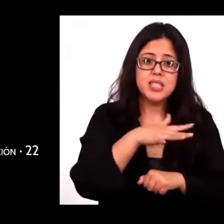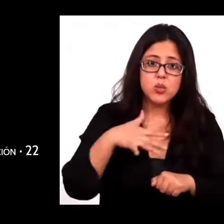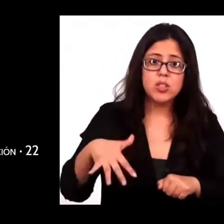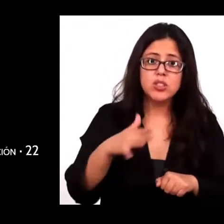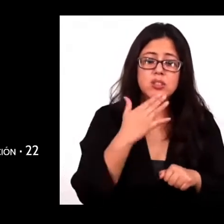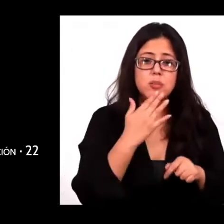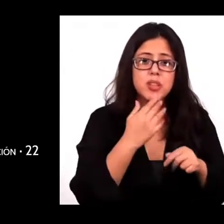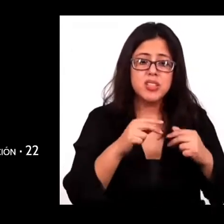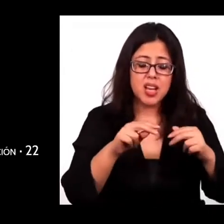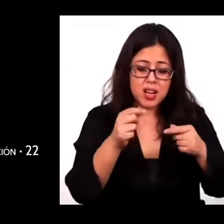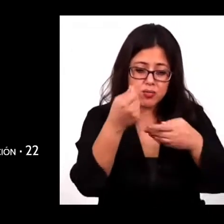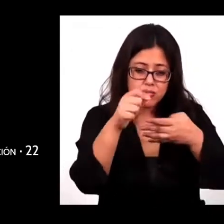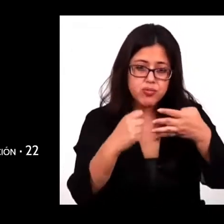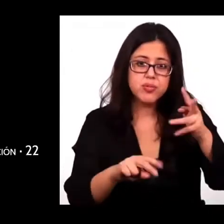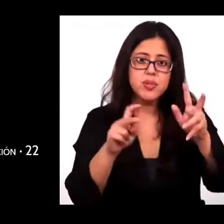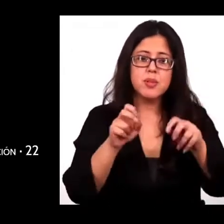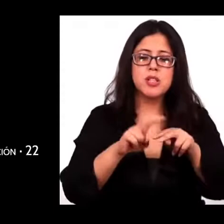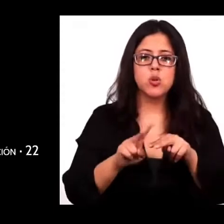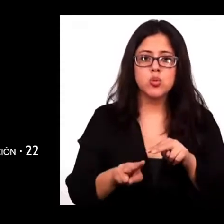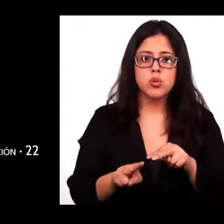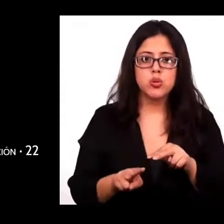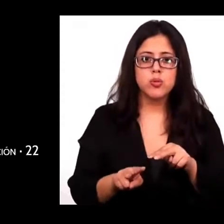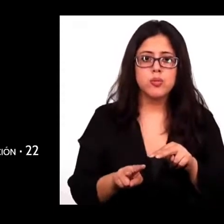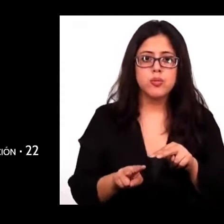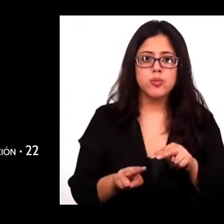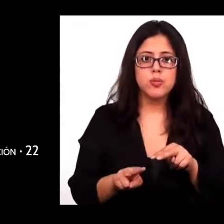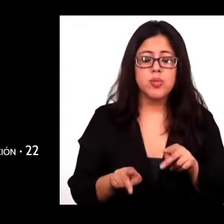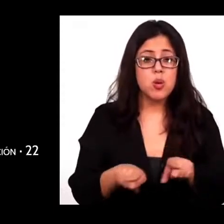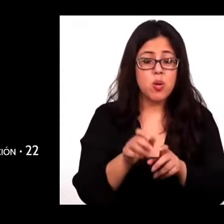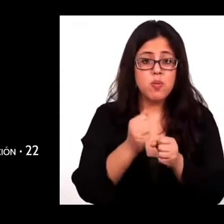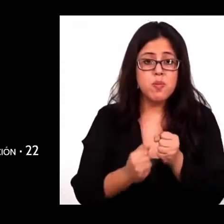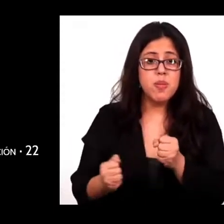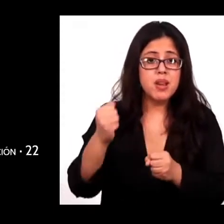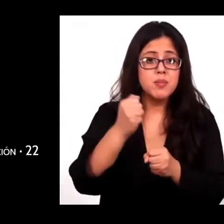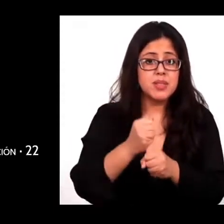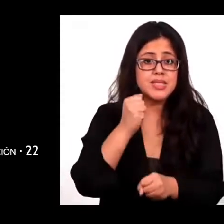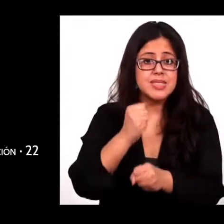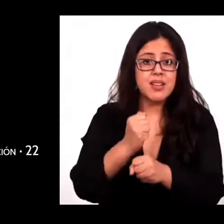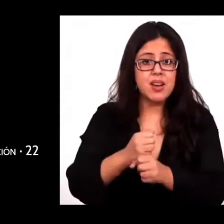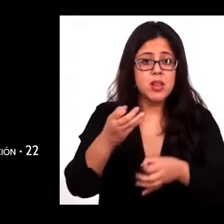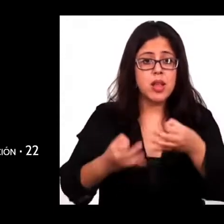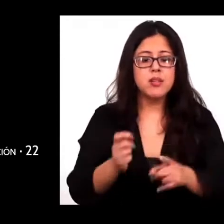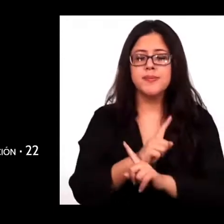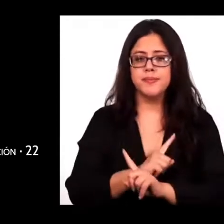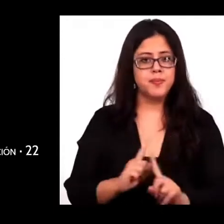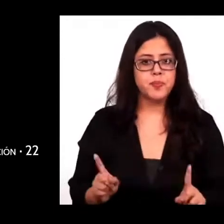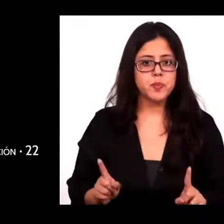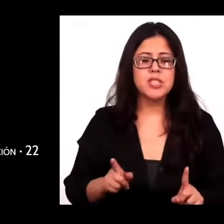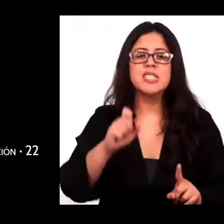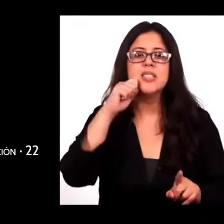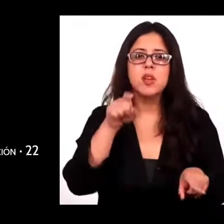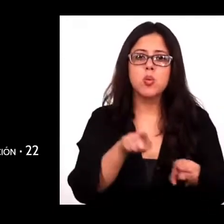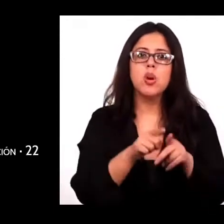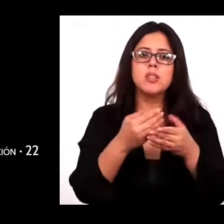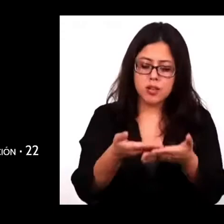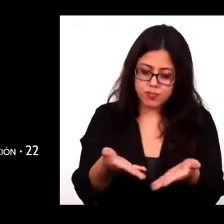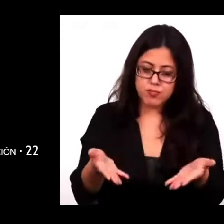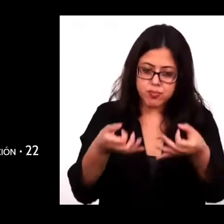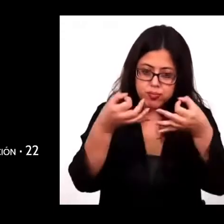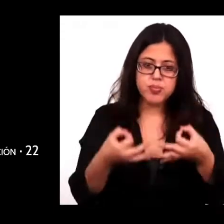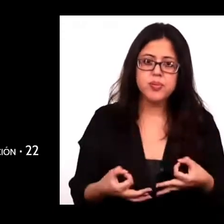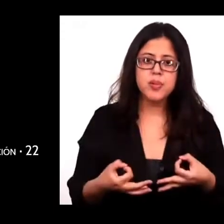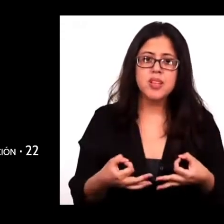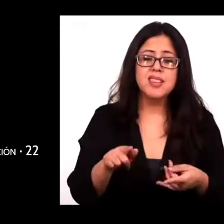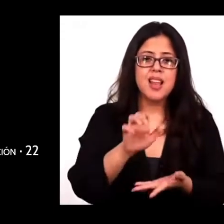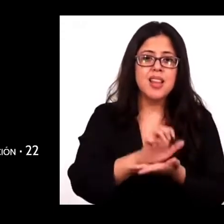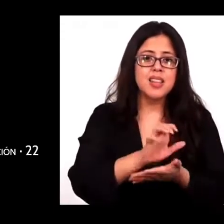también instancias de reparación. No para sustituir la labor de la justicia, sino que para dar un espacio efectivo donde el Estado